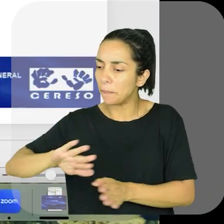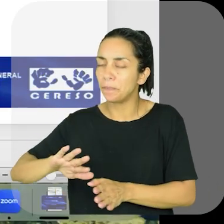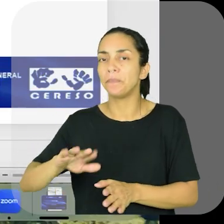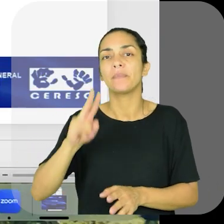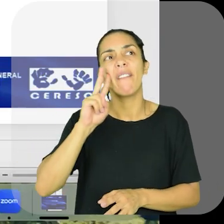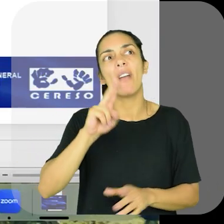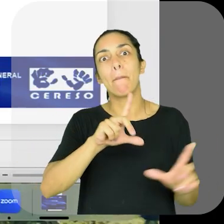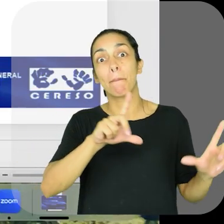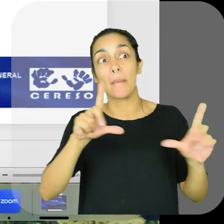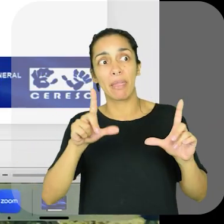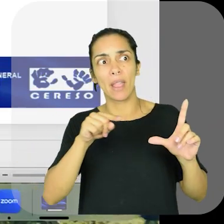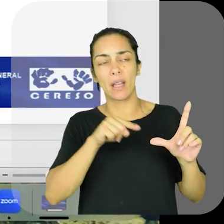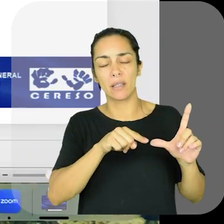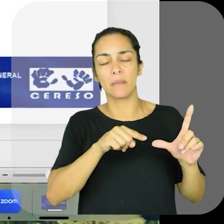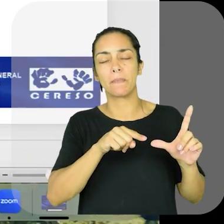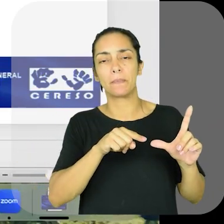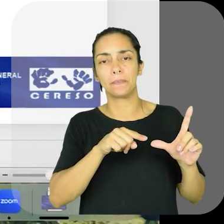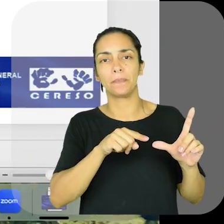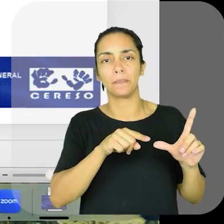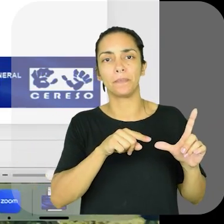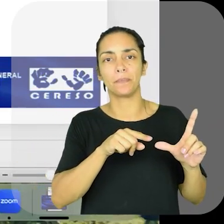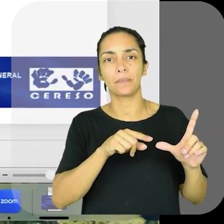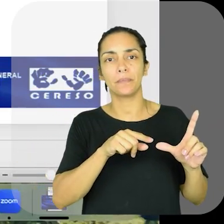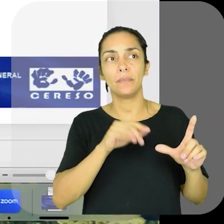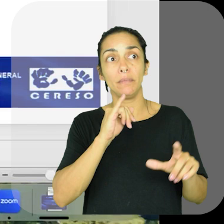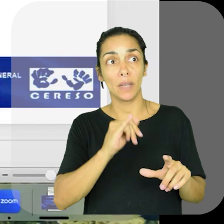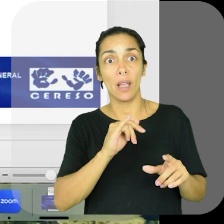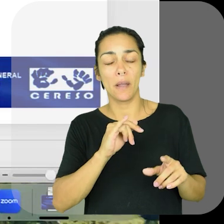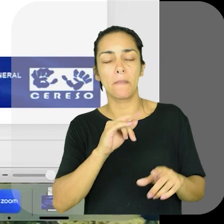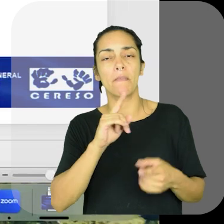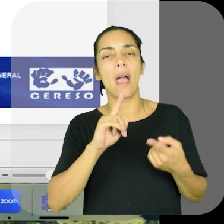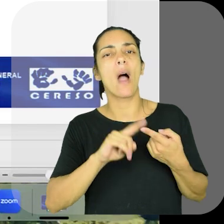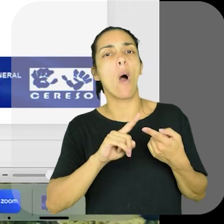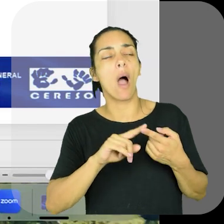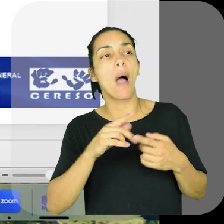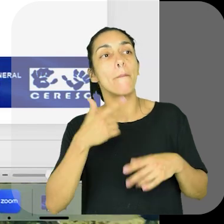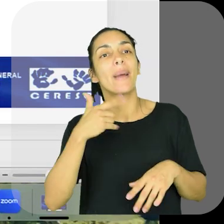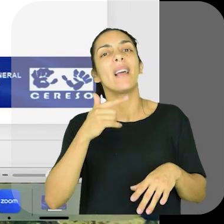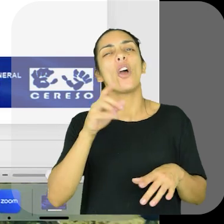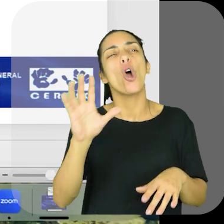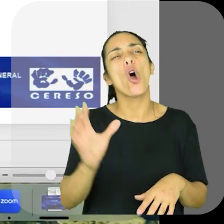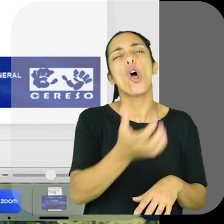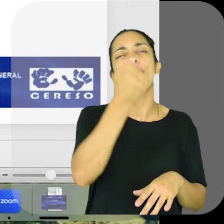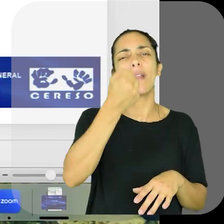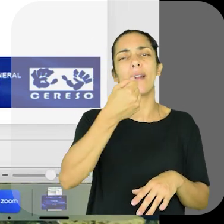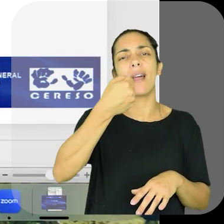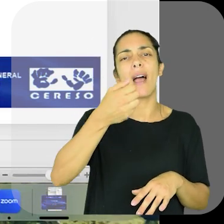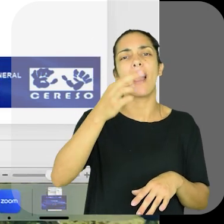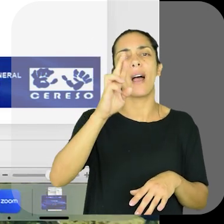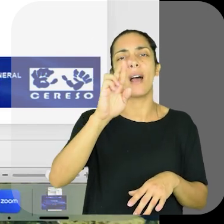pantalla, donde está la... Sí, de acuerdo. Bueno, entonces, para poder encontrar ortografía como